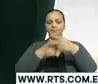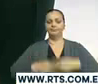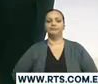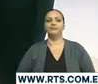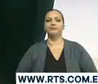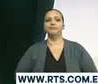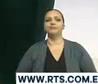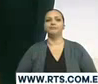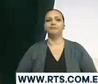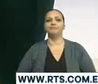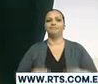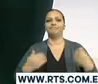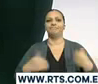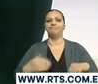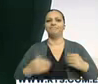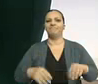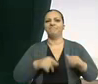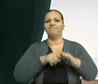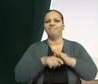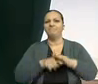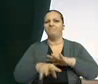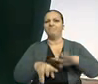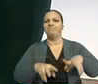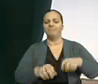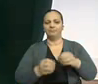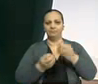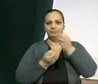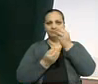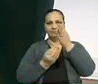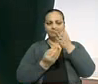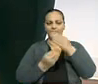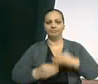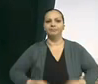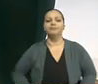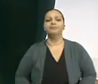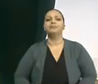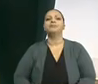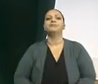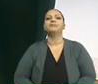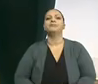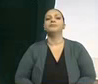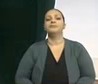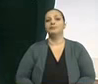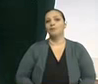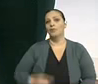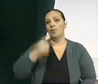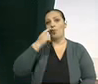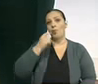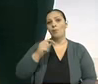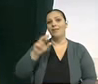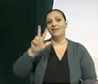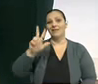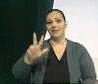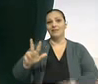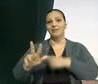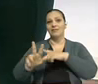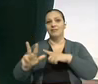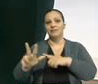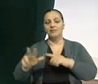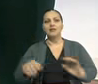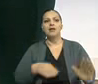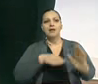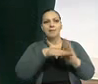con Crónica Roja. Les contamos que en flagrancia fueron detenidos tres sacapintas, quienes despojaron